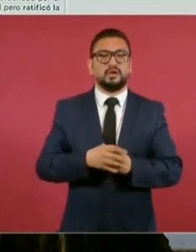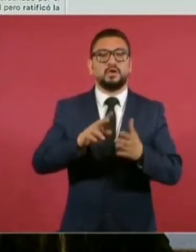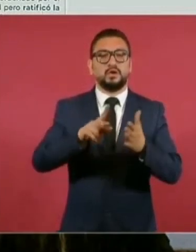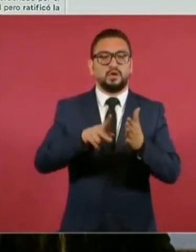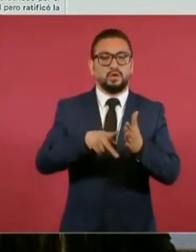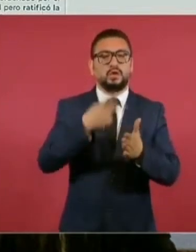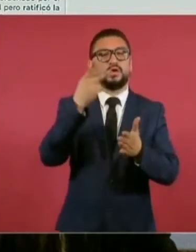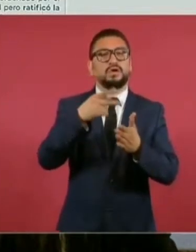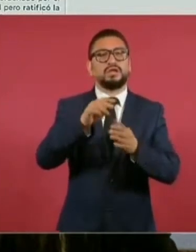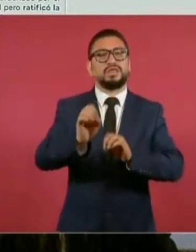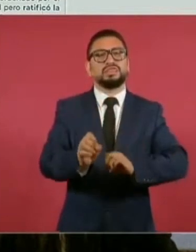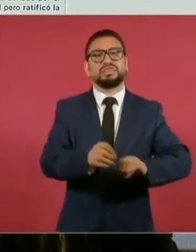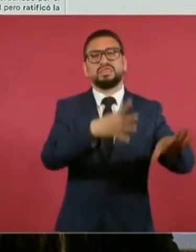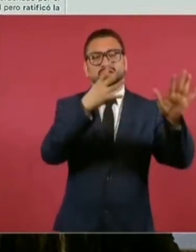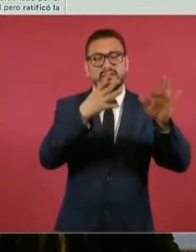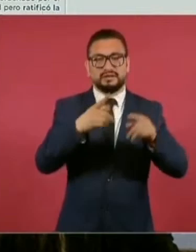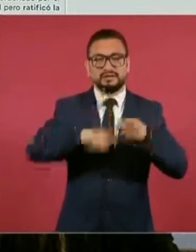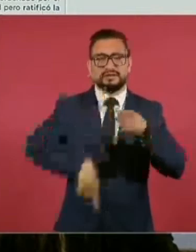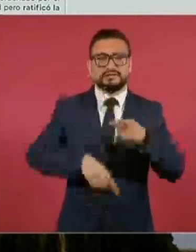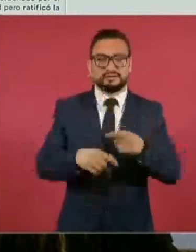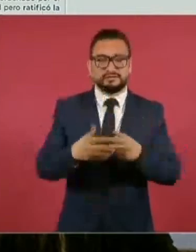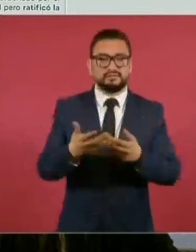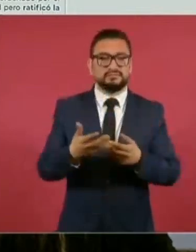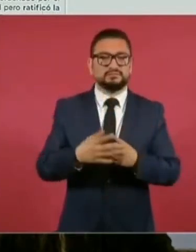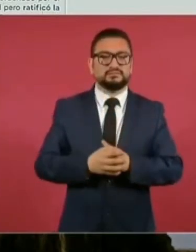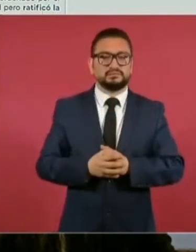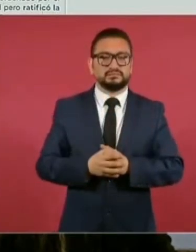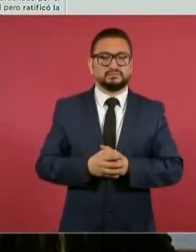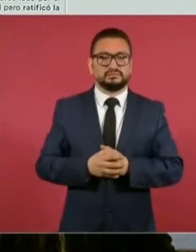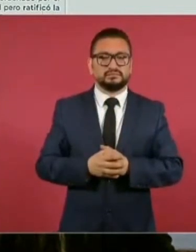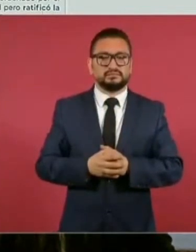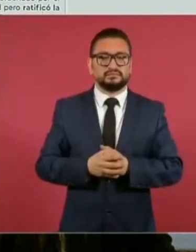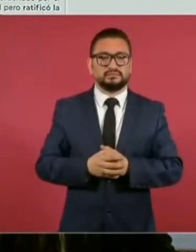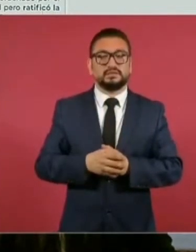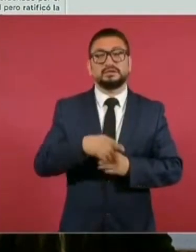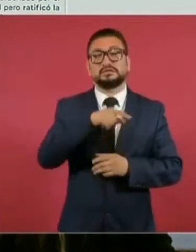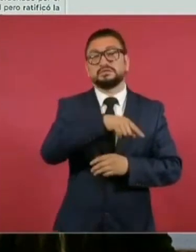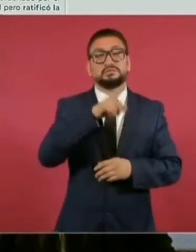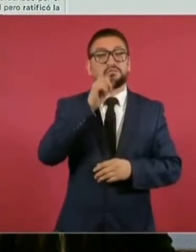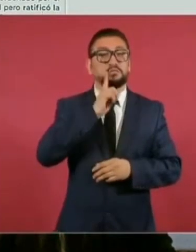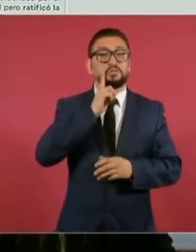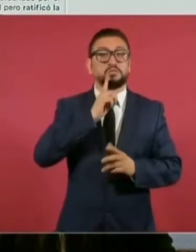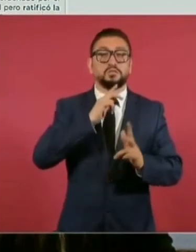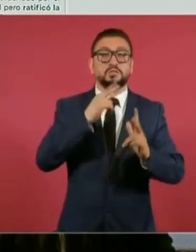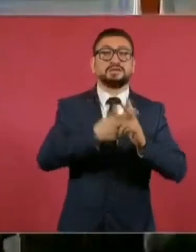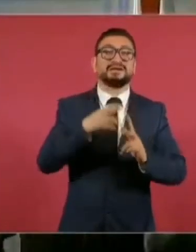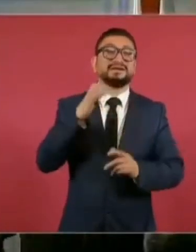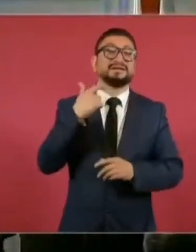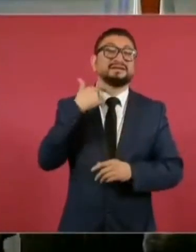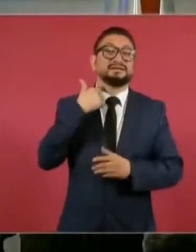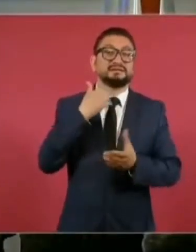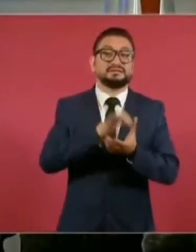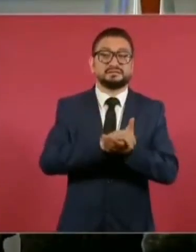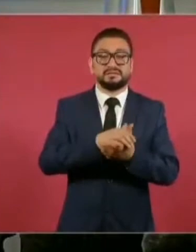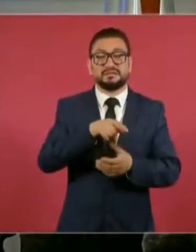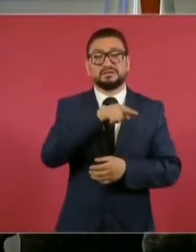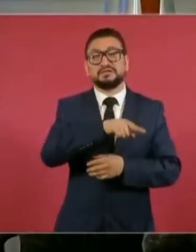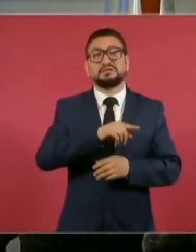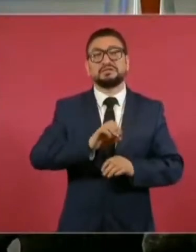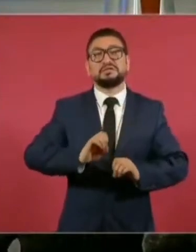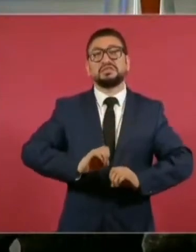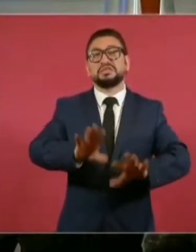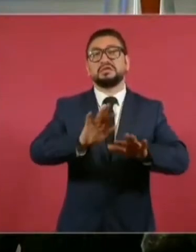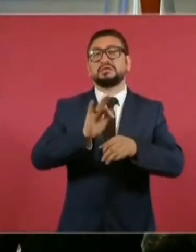sobreseimiento de y queda el feminicidio de su expareja completamente